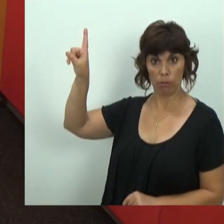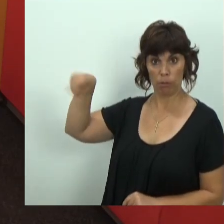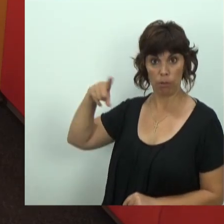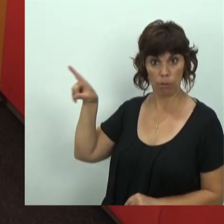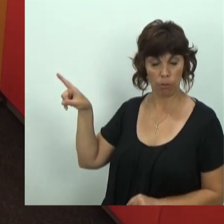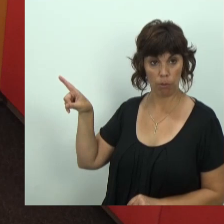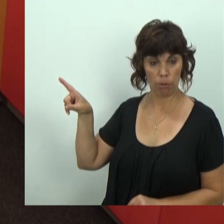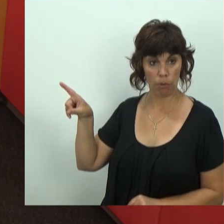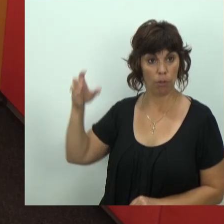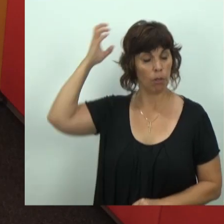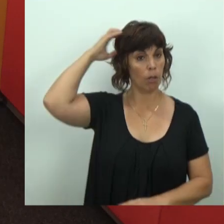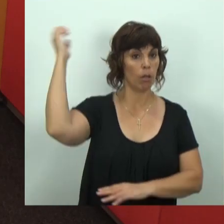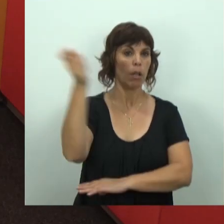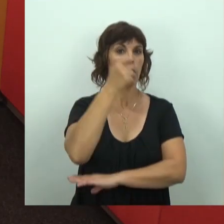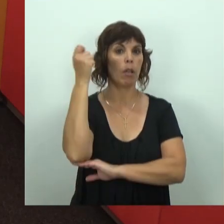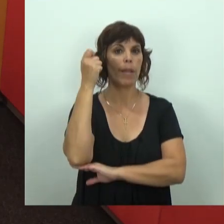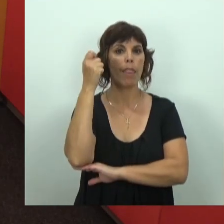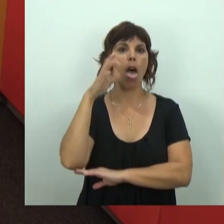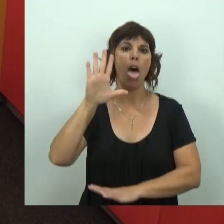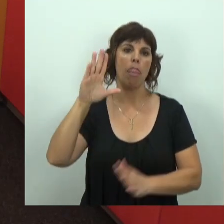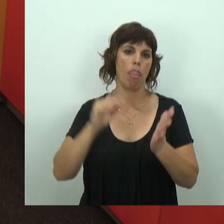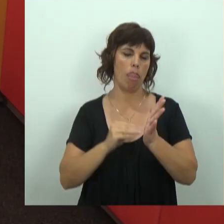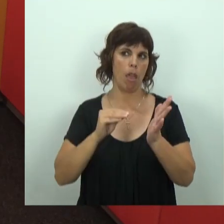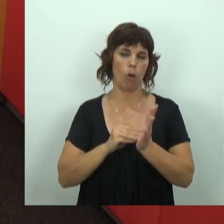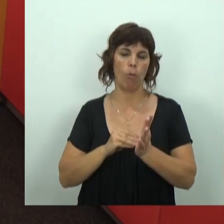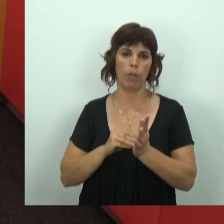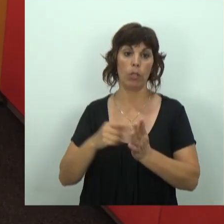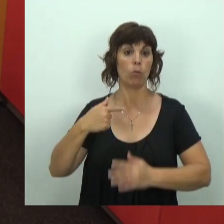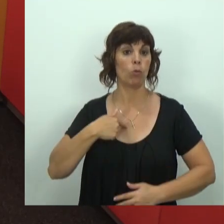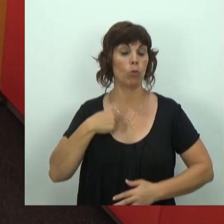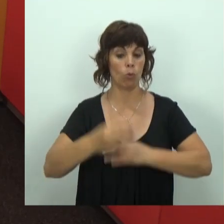5 veces lo hizo David. ¿Sabes cómo yo lo hago?